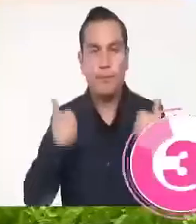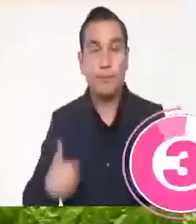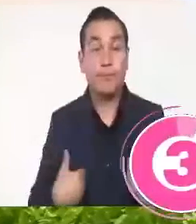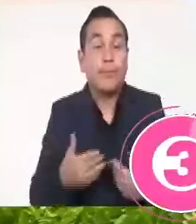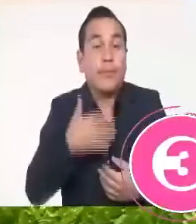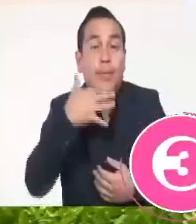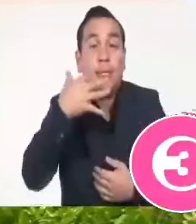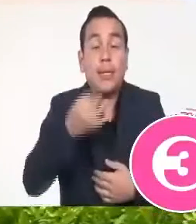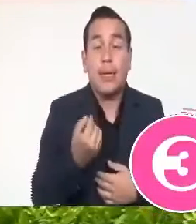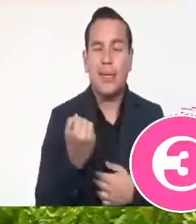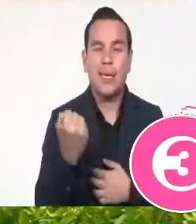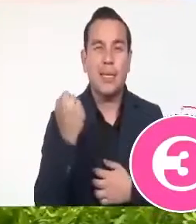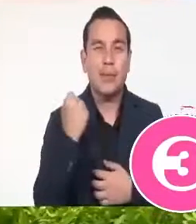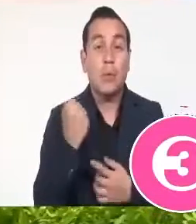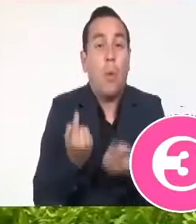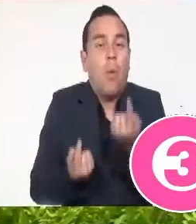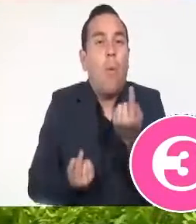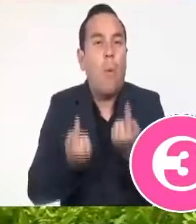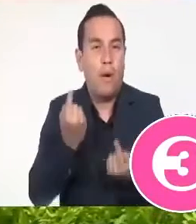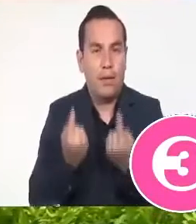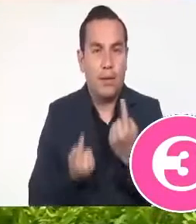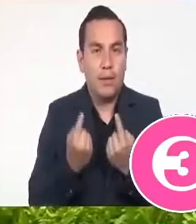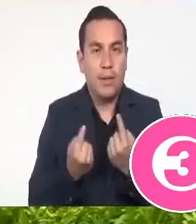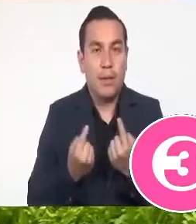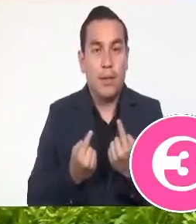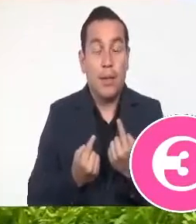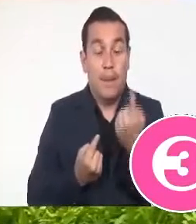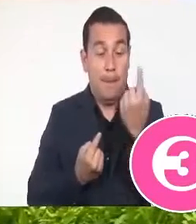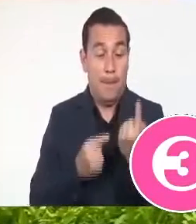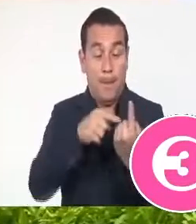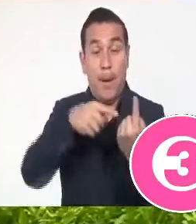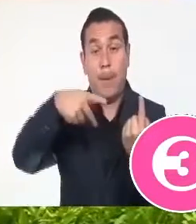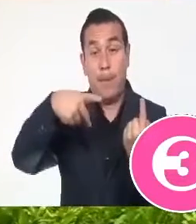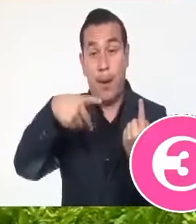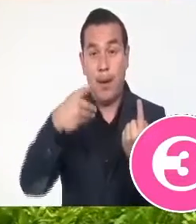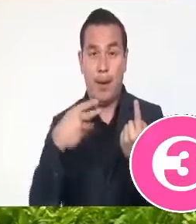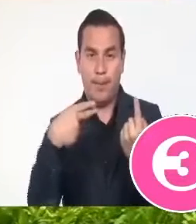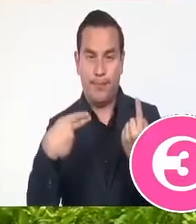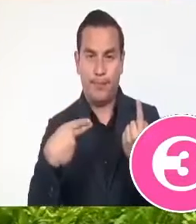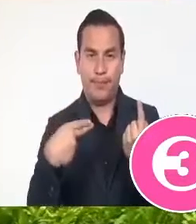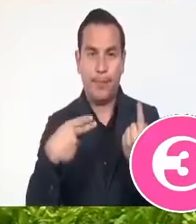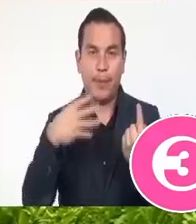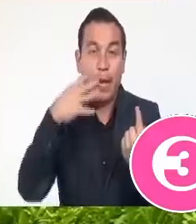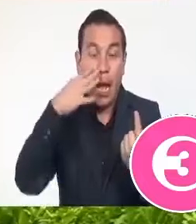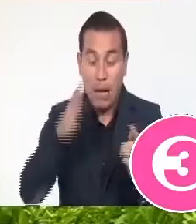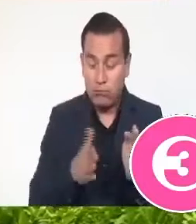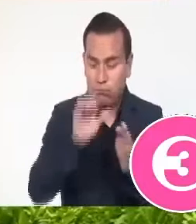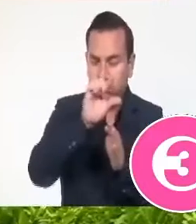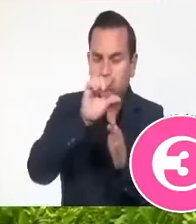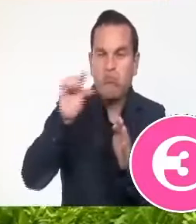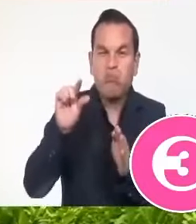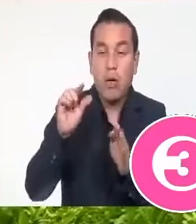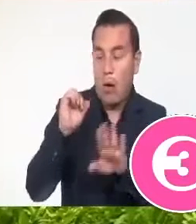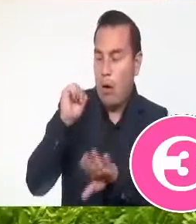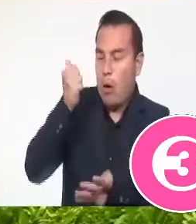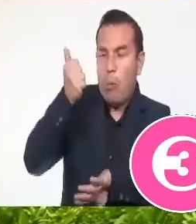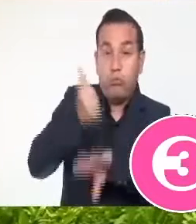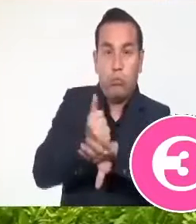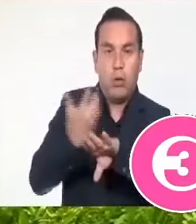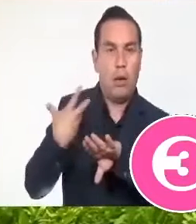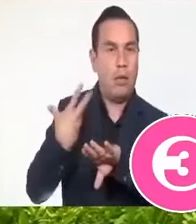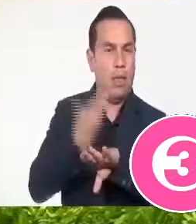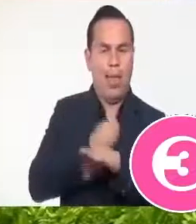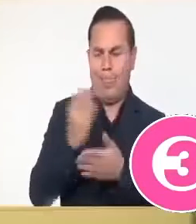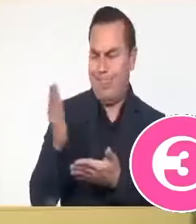Yo creo que es importante que la procuraduría para la defensa de los Derechos Humanos creada no por